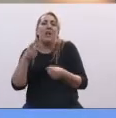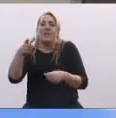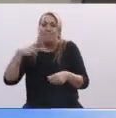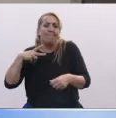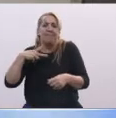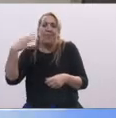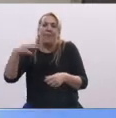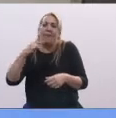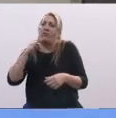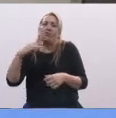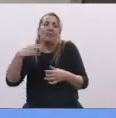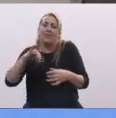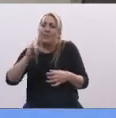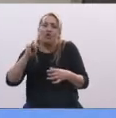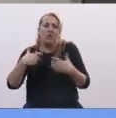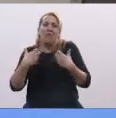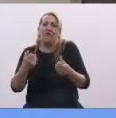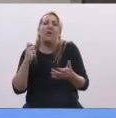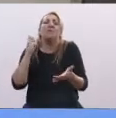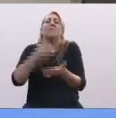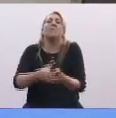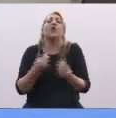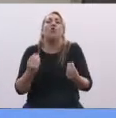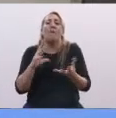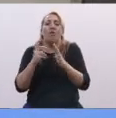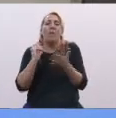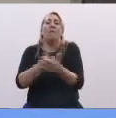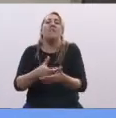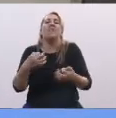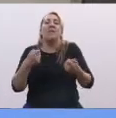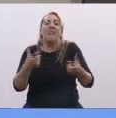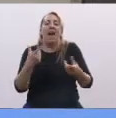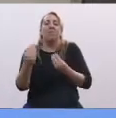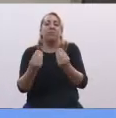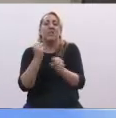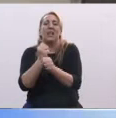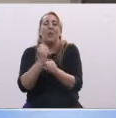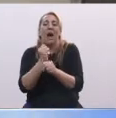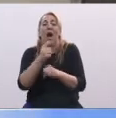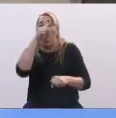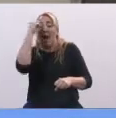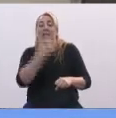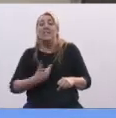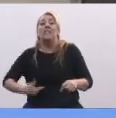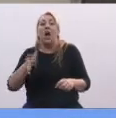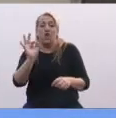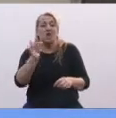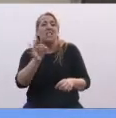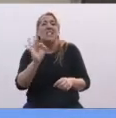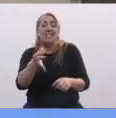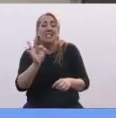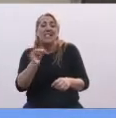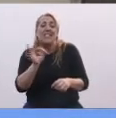esfuerzo, no tengo ninguna duda, pero invirtiendo, generando trabajo, que es el que sabe hacer. El Estado sabe generar, el Estado sabe